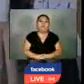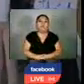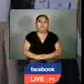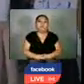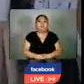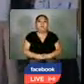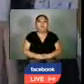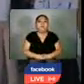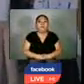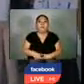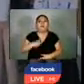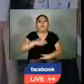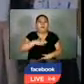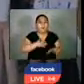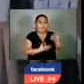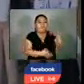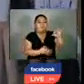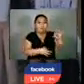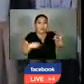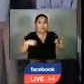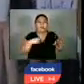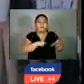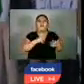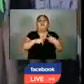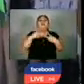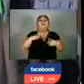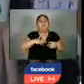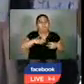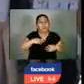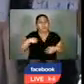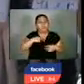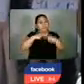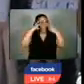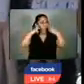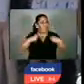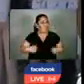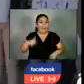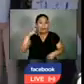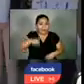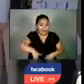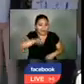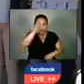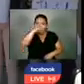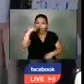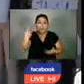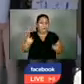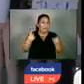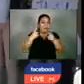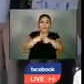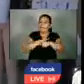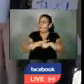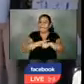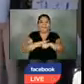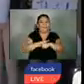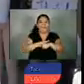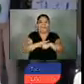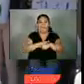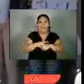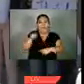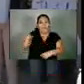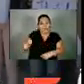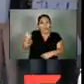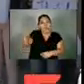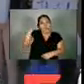con documentación de salud, con análisis forense. Mira, El Salvador no está cambiando. Siguen con Sara,